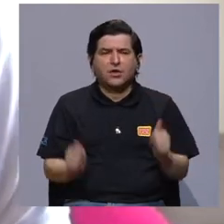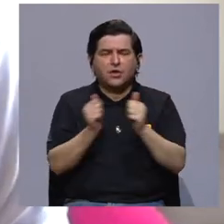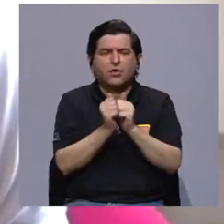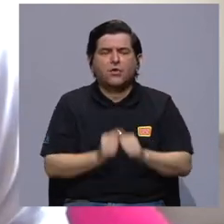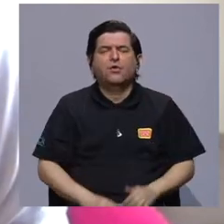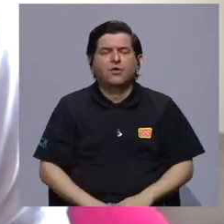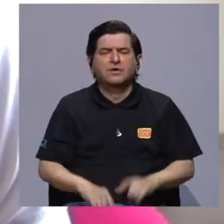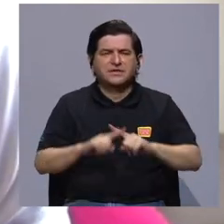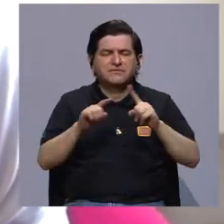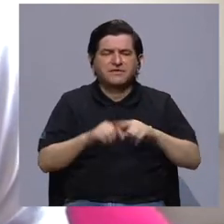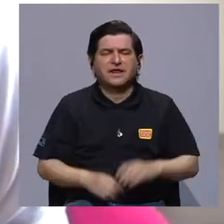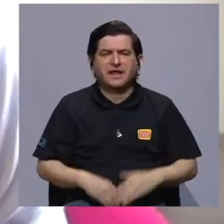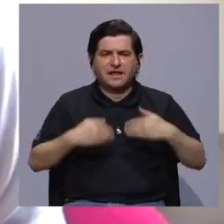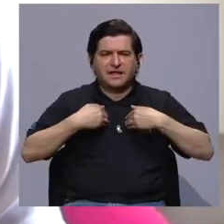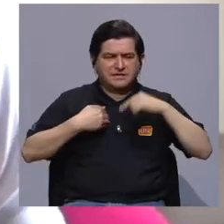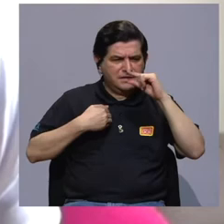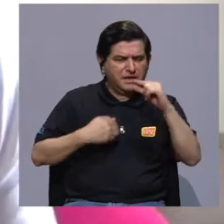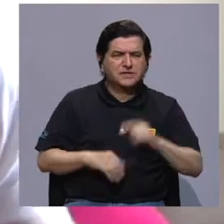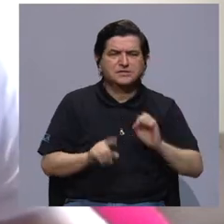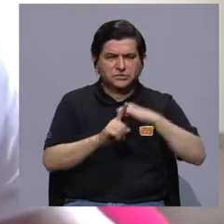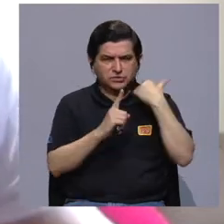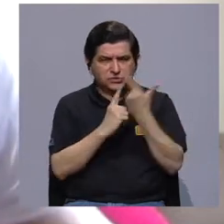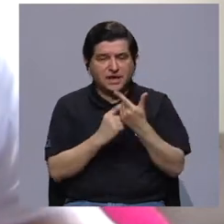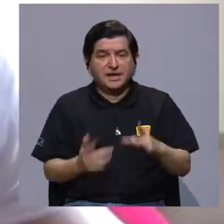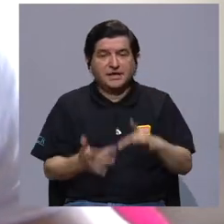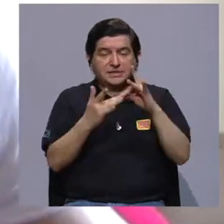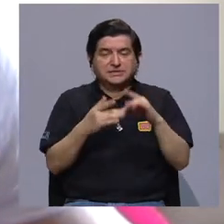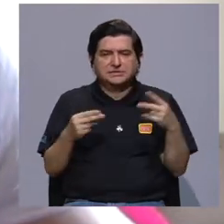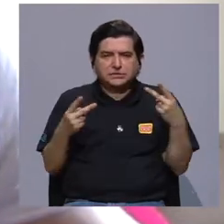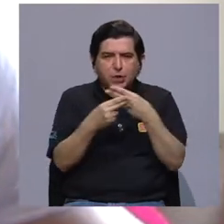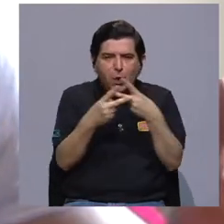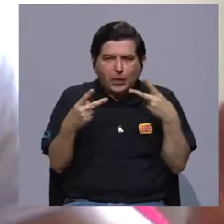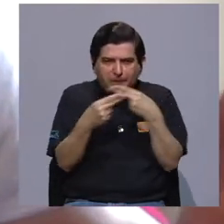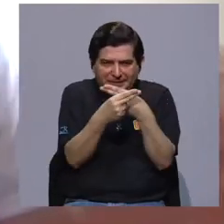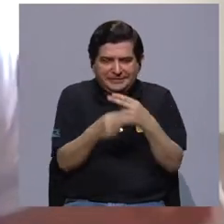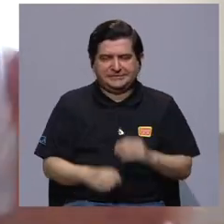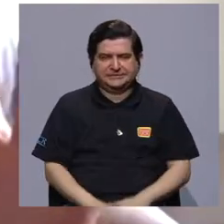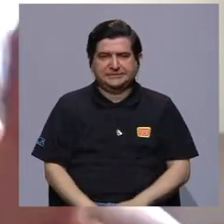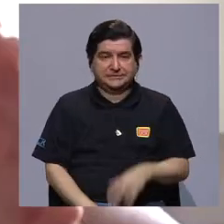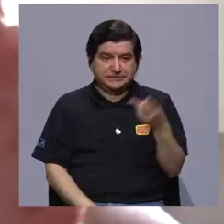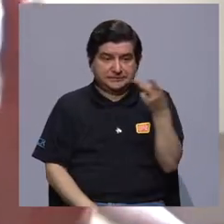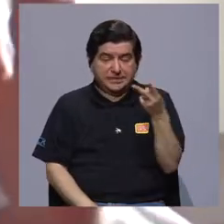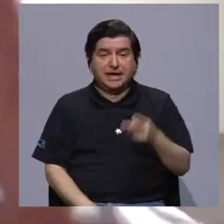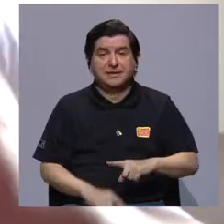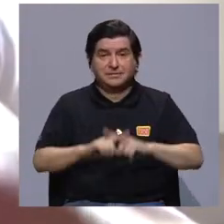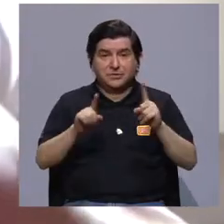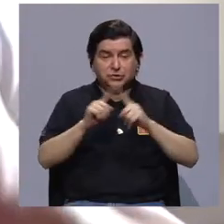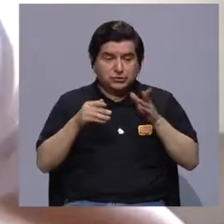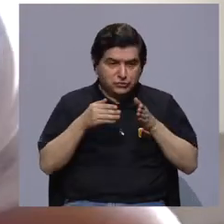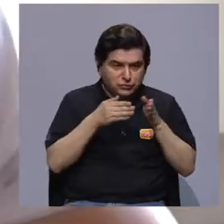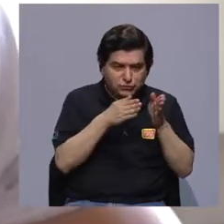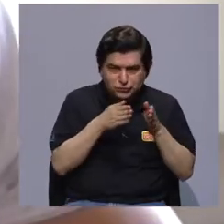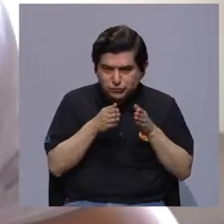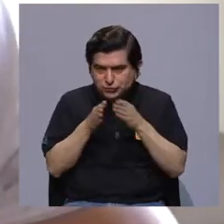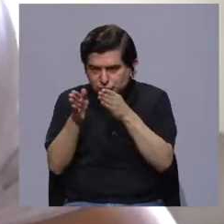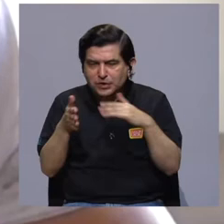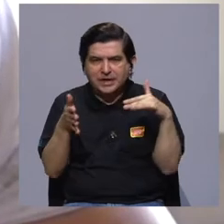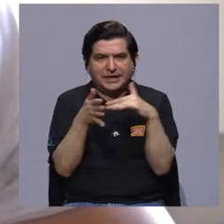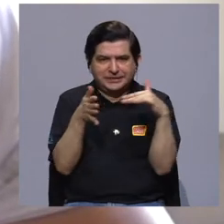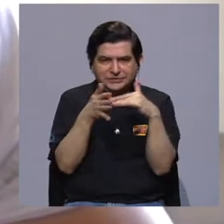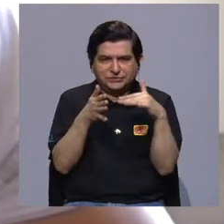particular con hormigas. Eso eventualmente, bueno, pues ambos vamos por distintas brechas